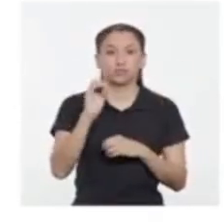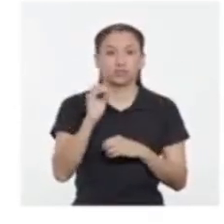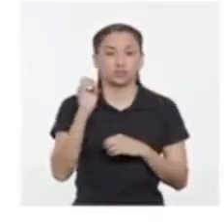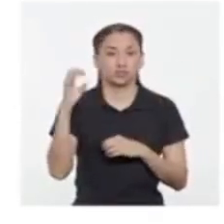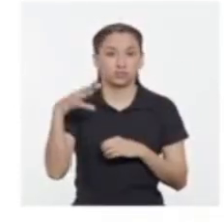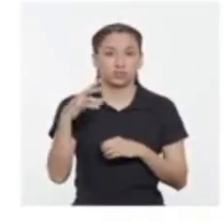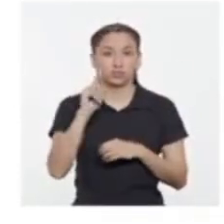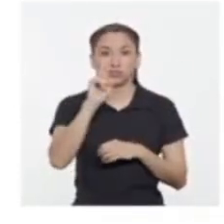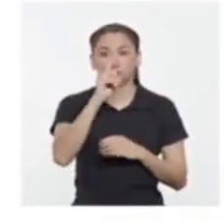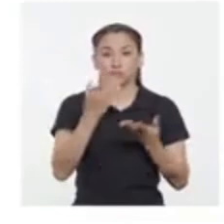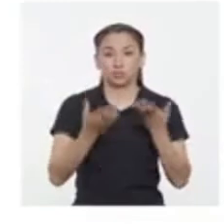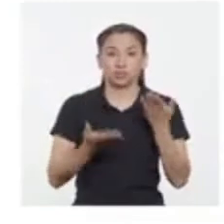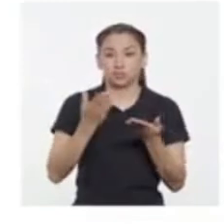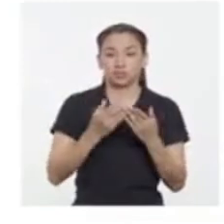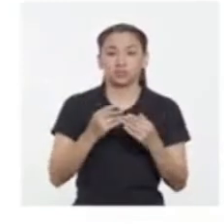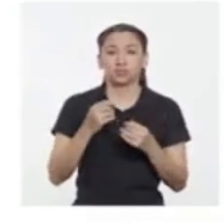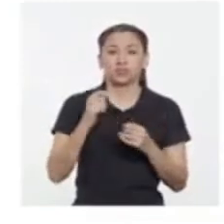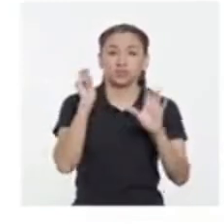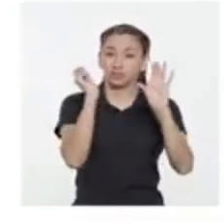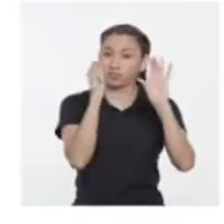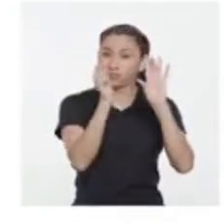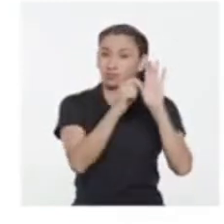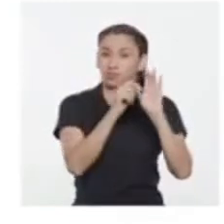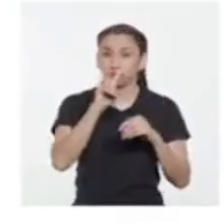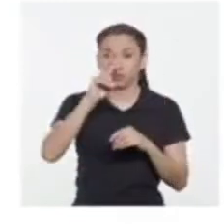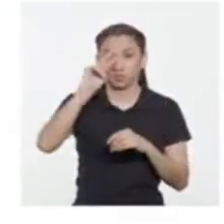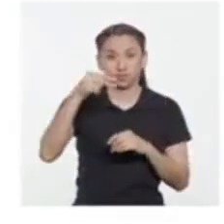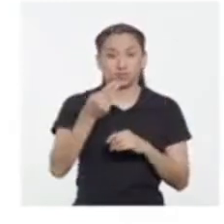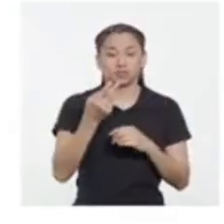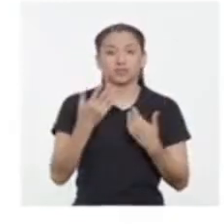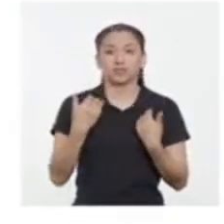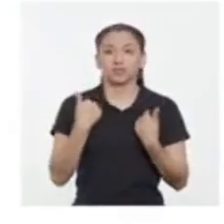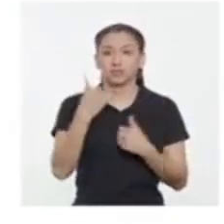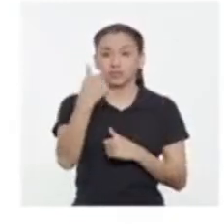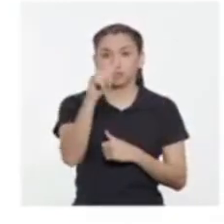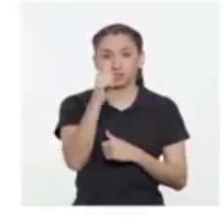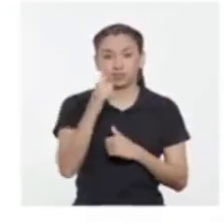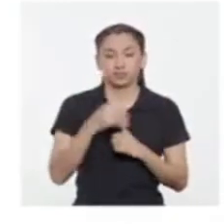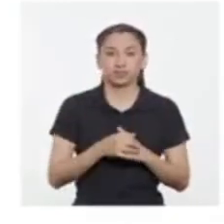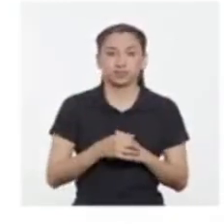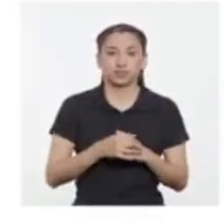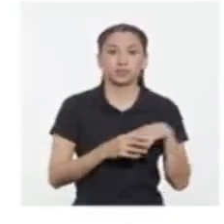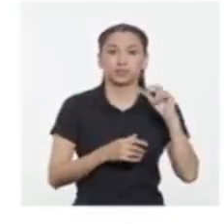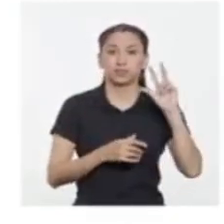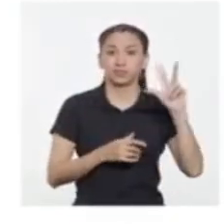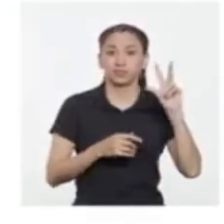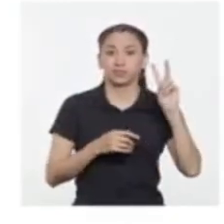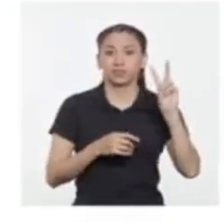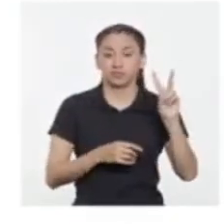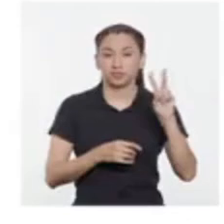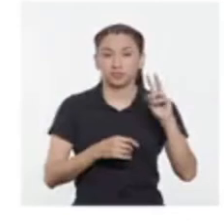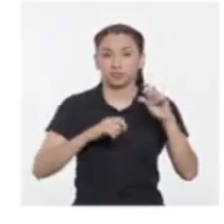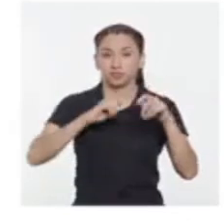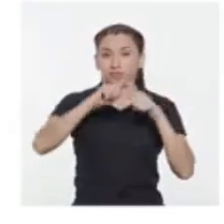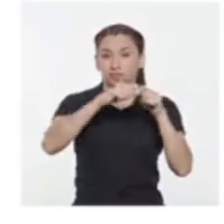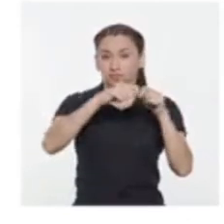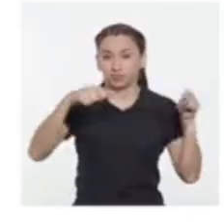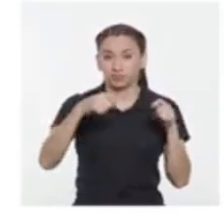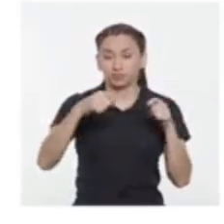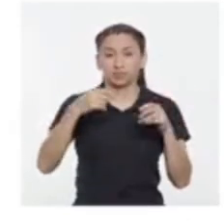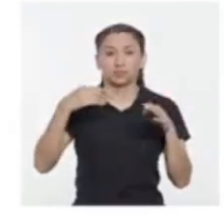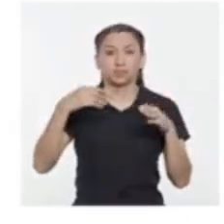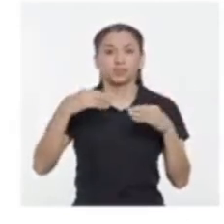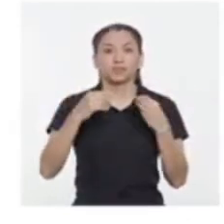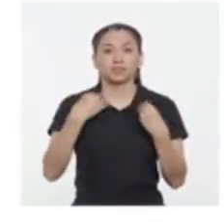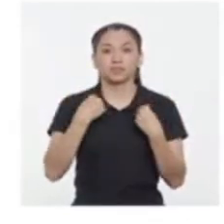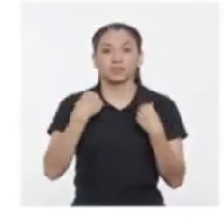250 soles. 1 kilogramo de clavos de 2 pulgadas tiene un costo de 10 soles. Y 32 ajustadores de